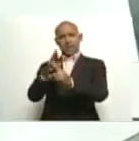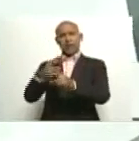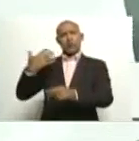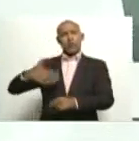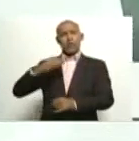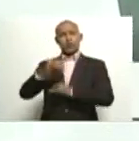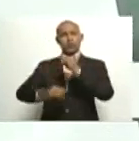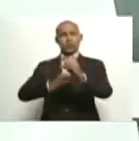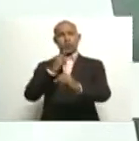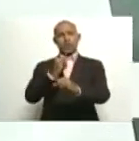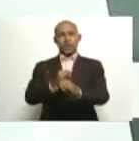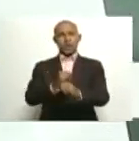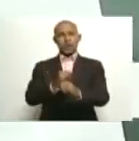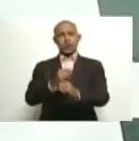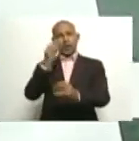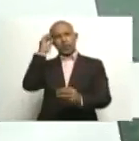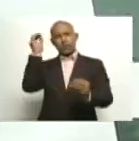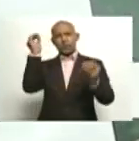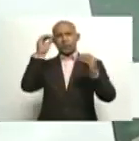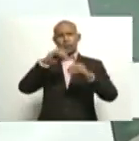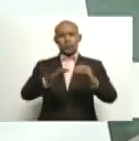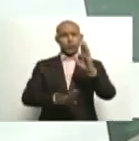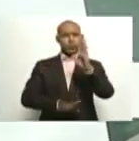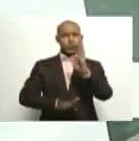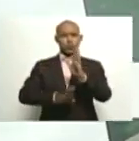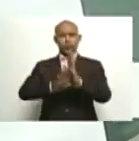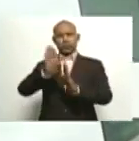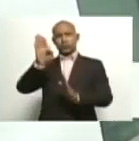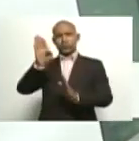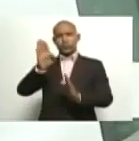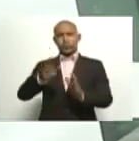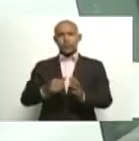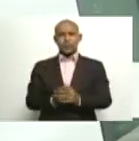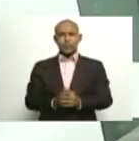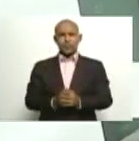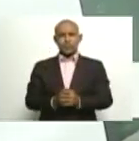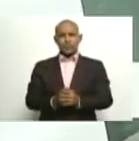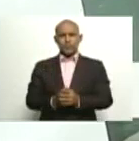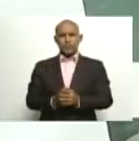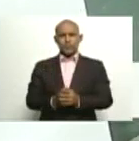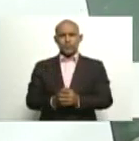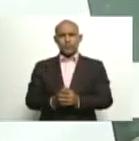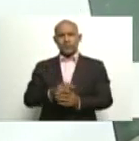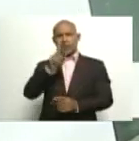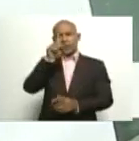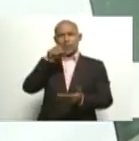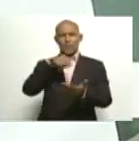que estipula la creación del Estado palestino independiente en la frontera del año